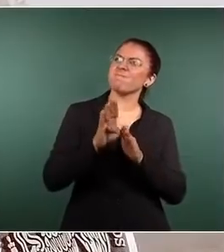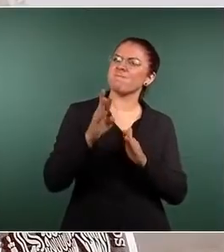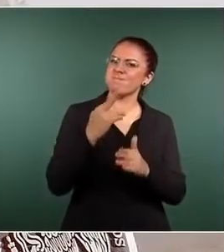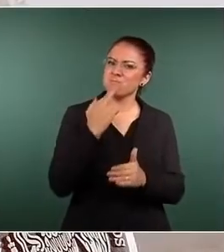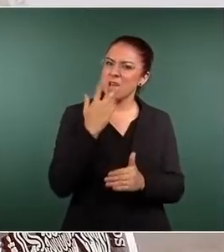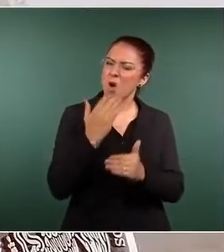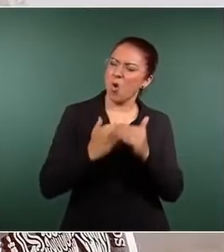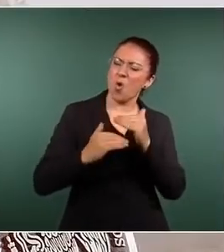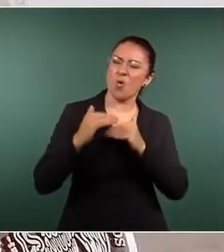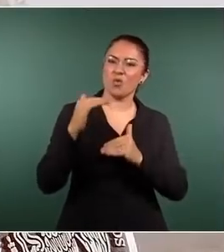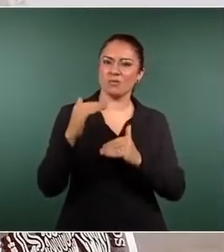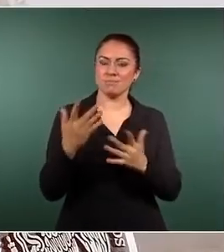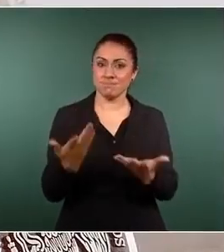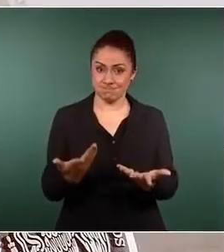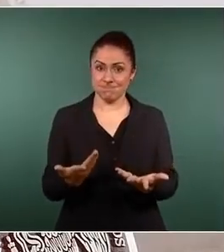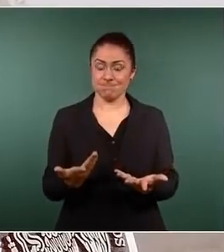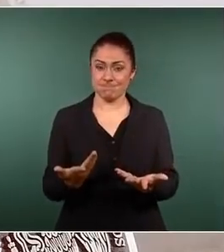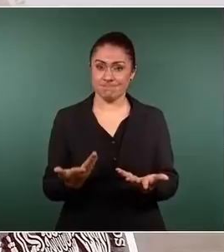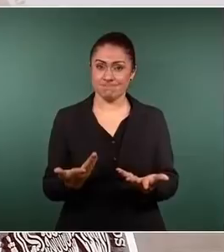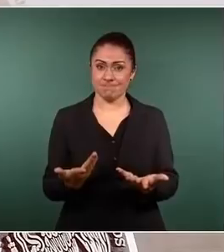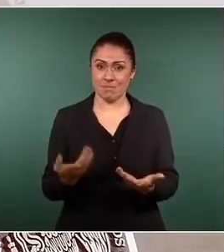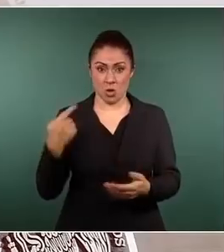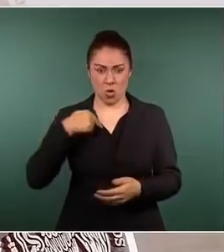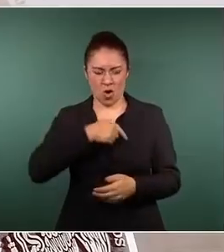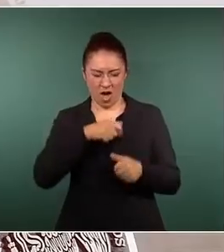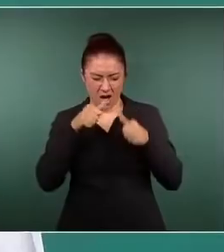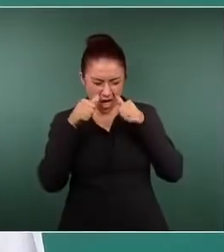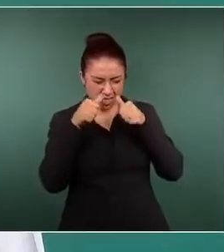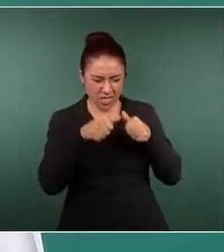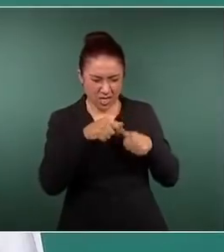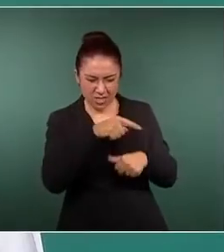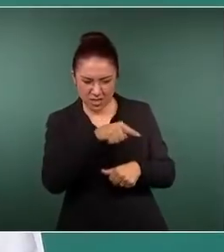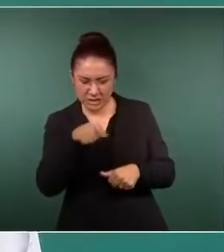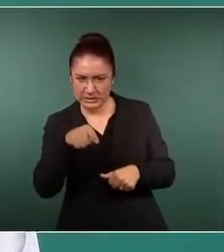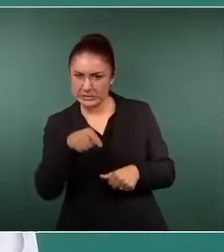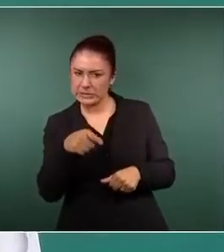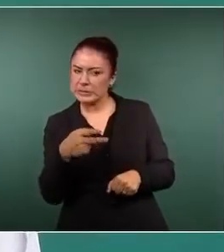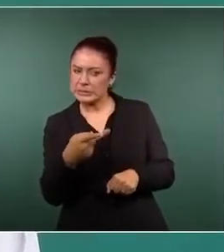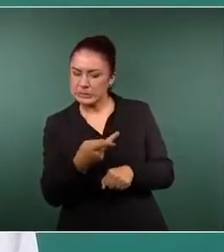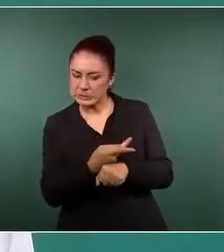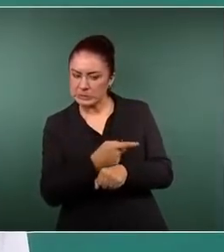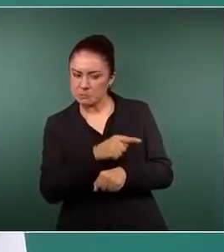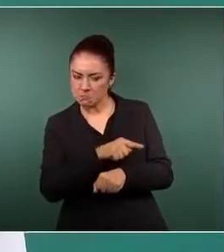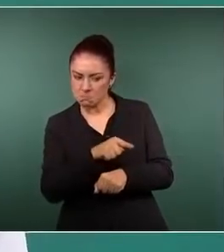sí atendemos las causas sí